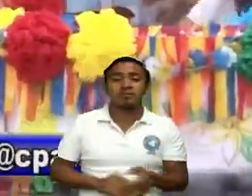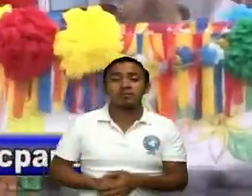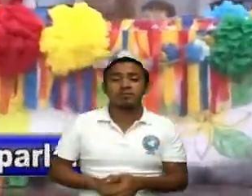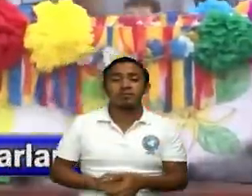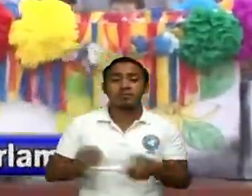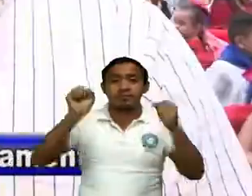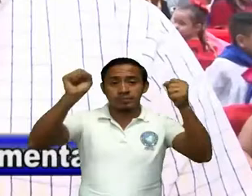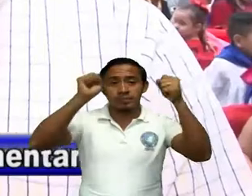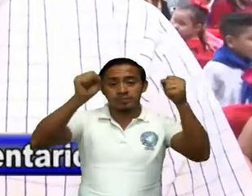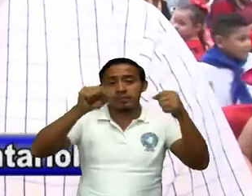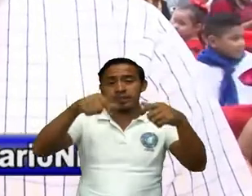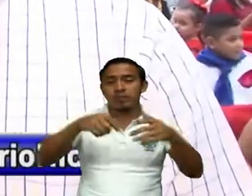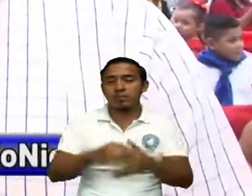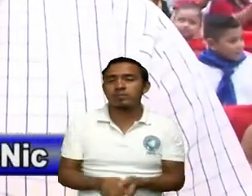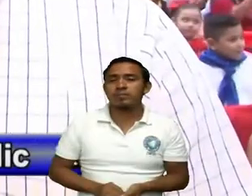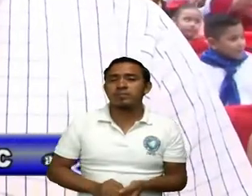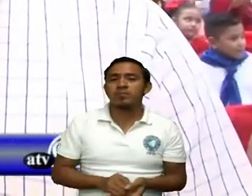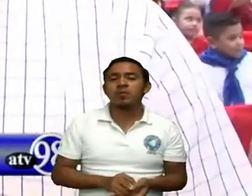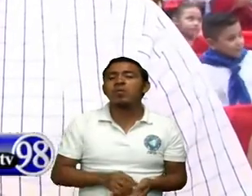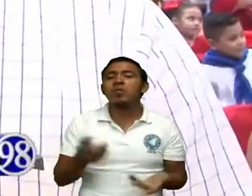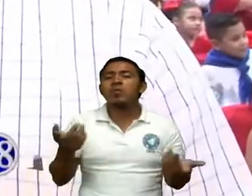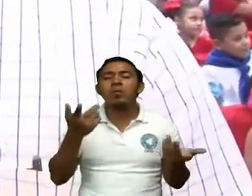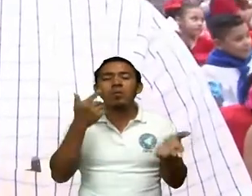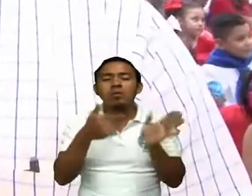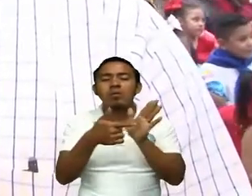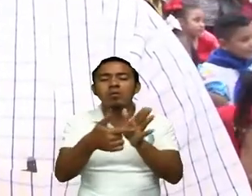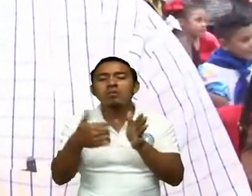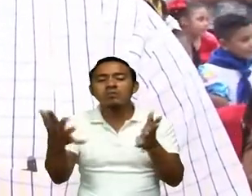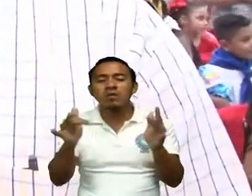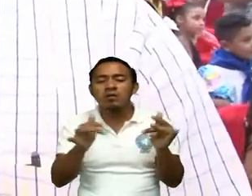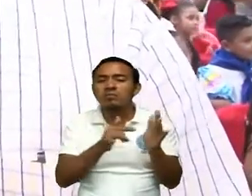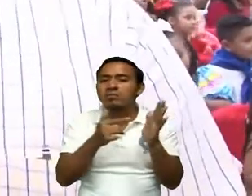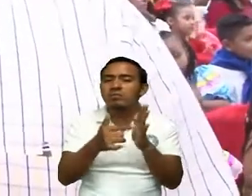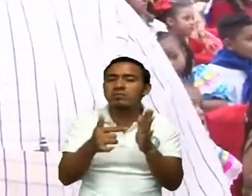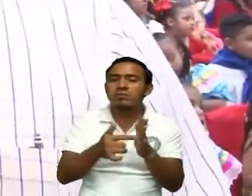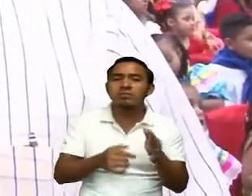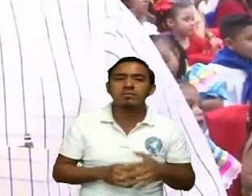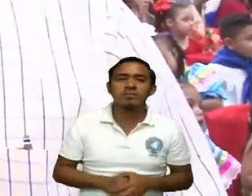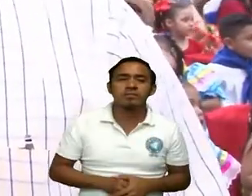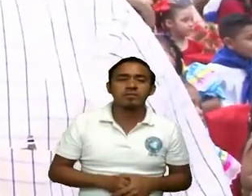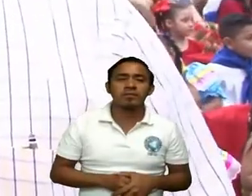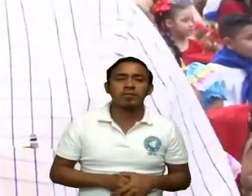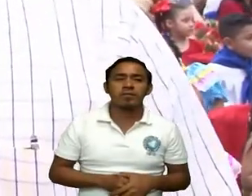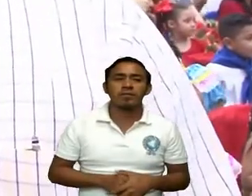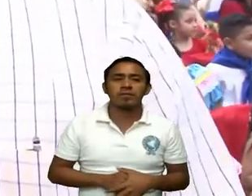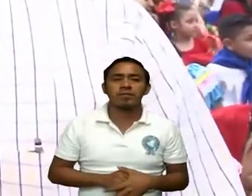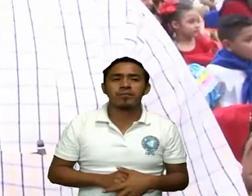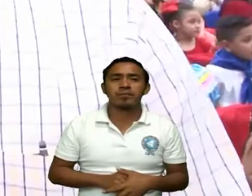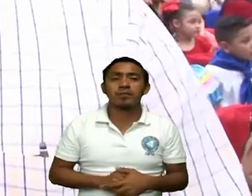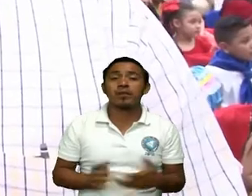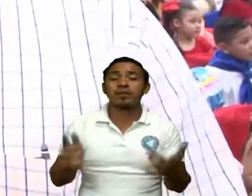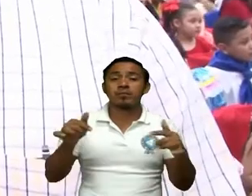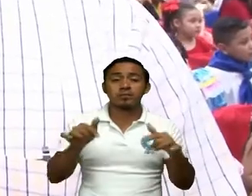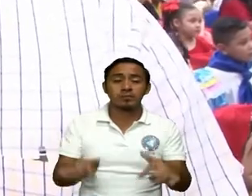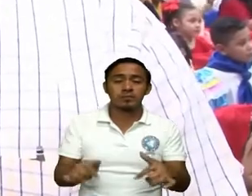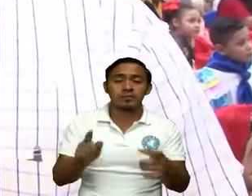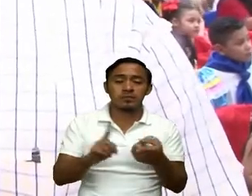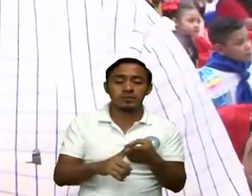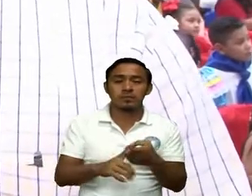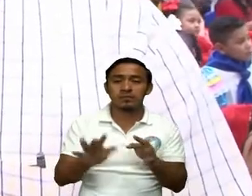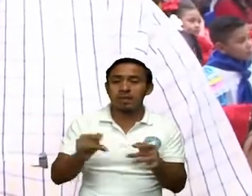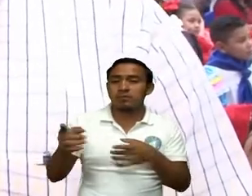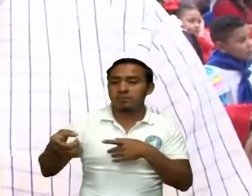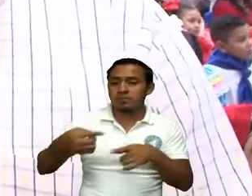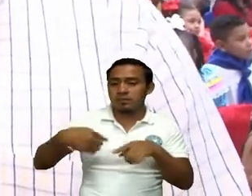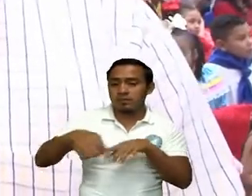ganado el. ¿Qué tipo de números artísticos han mostrado los muchachos, los niños? Ahorita pues pasó al Distrito